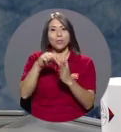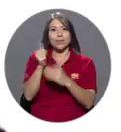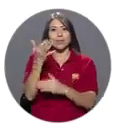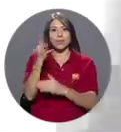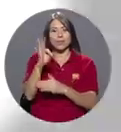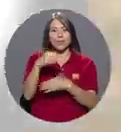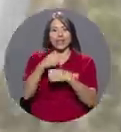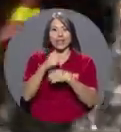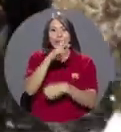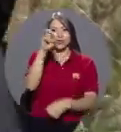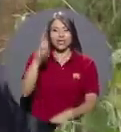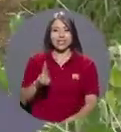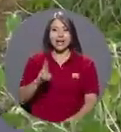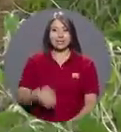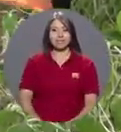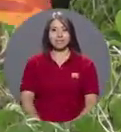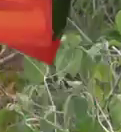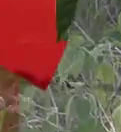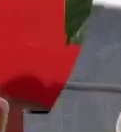Rica.